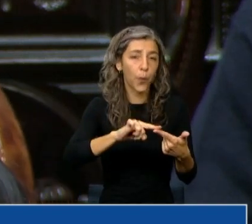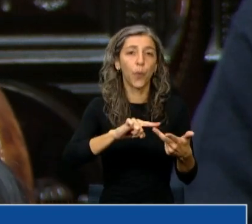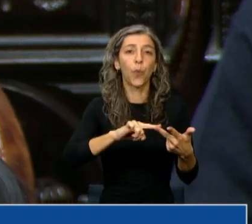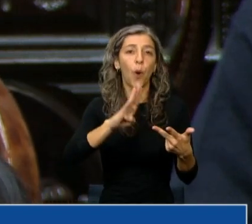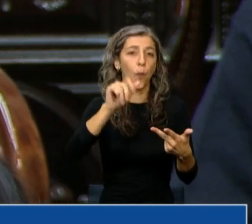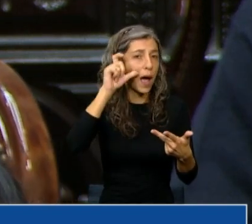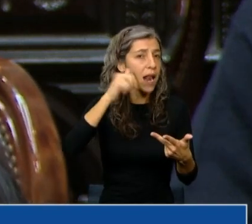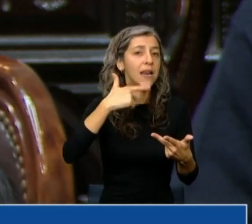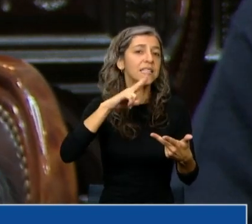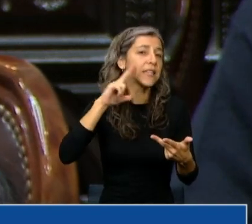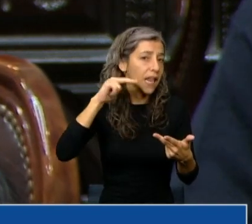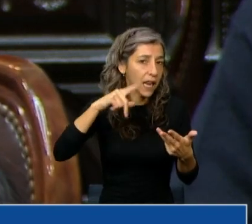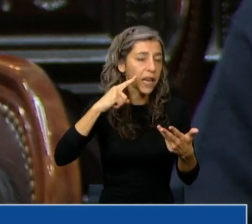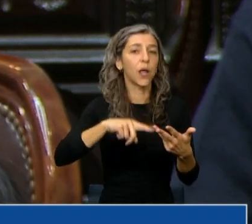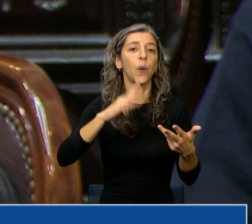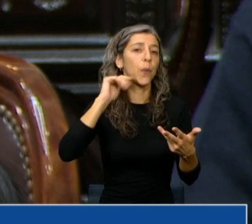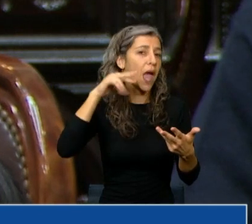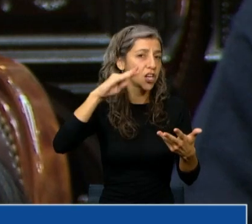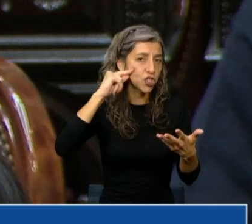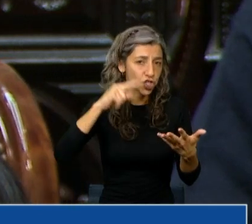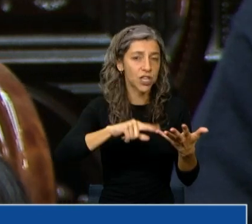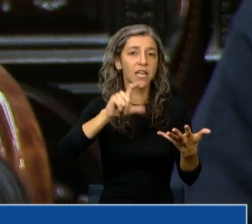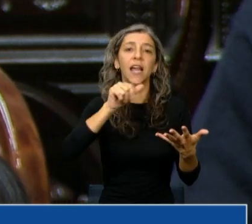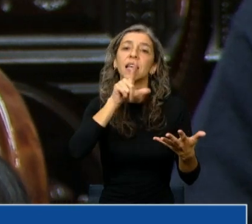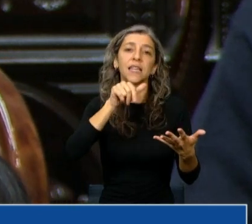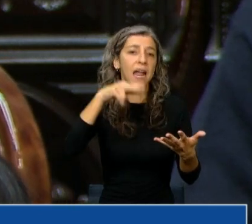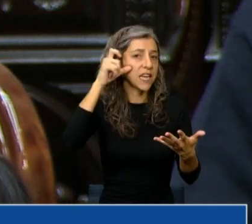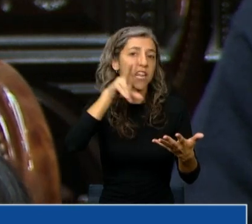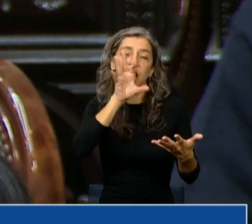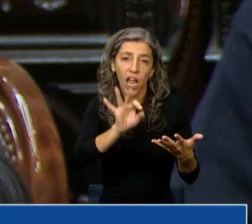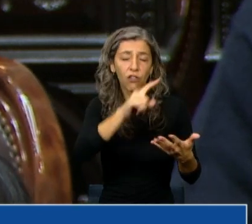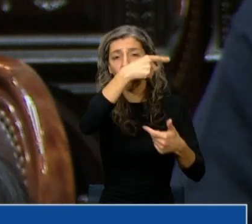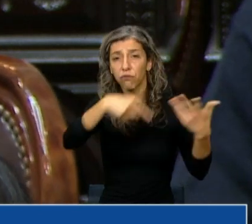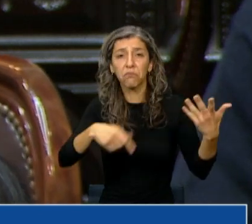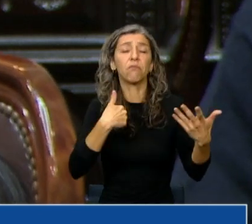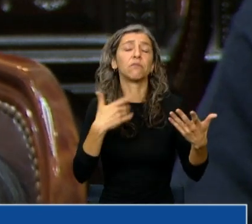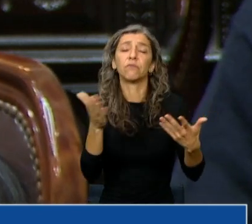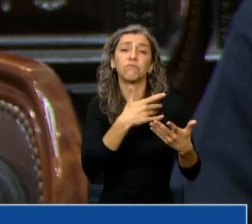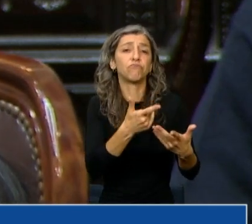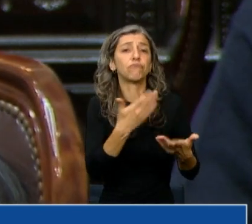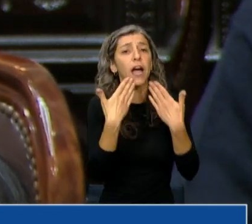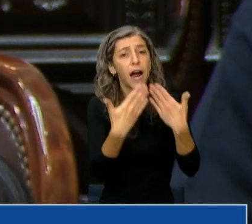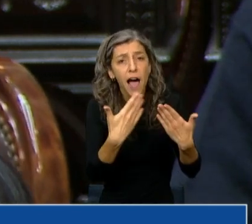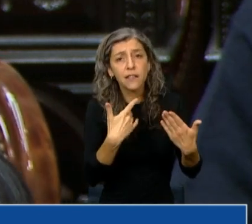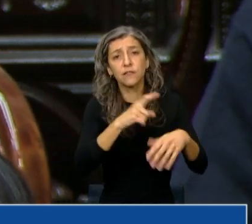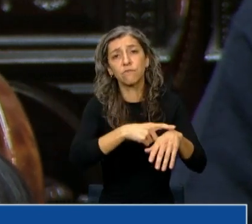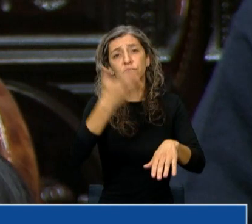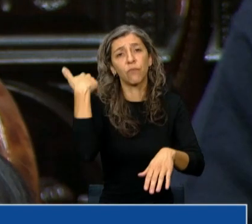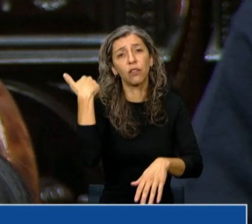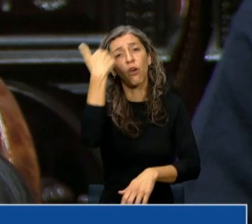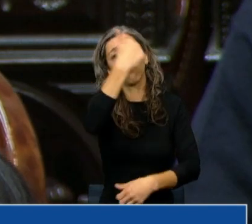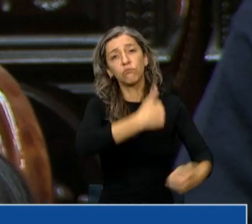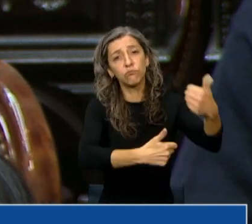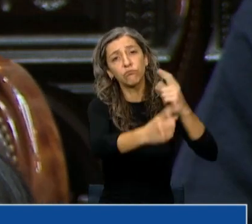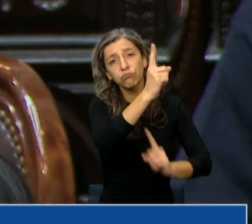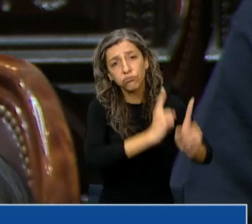Claudia Balestrini, a Bianchi, a Castañeto de la FIP, que en todo momento han respondido todas las preguntas que los señores legisladores han querido